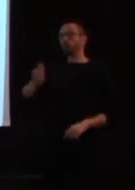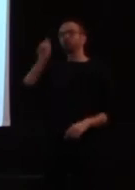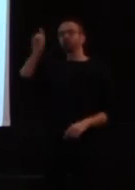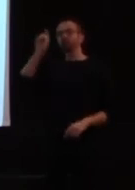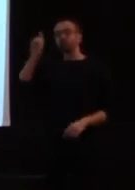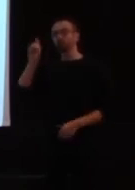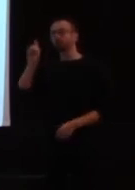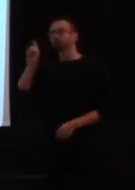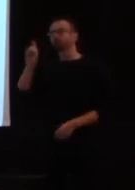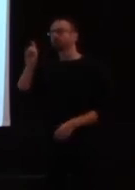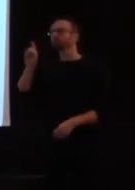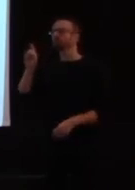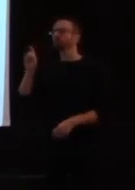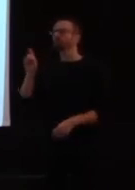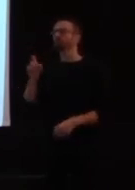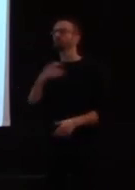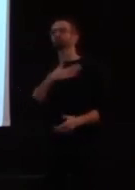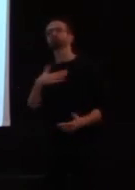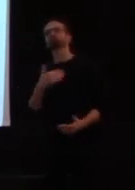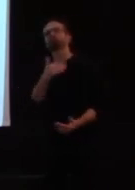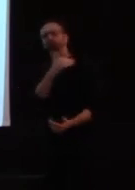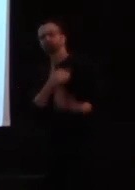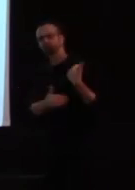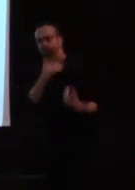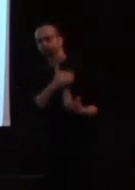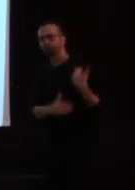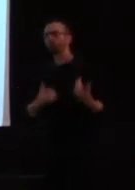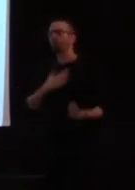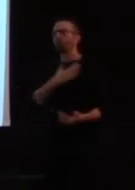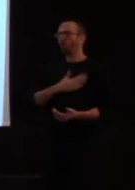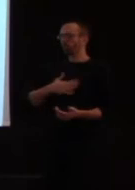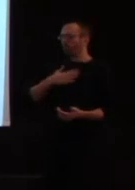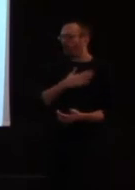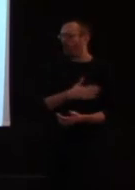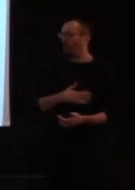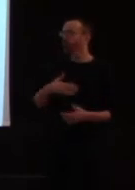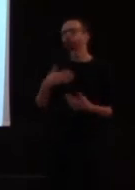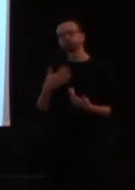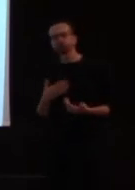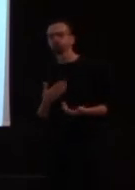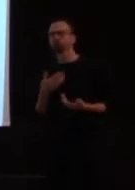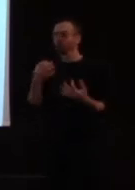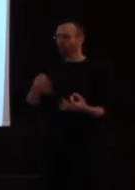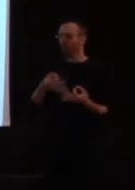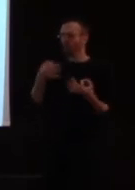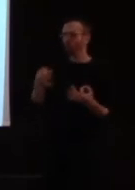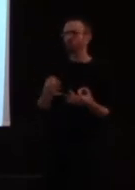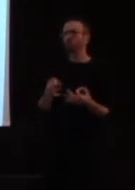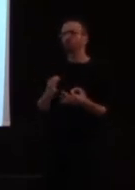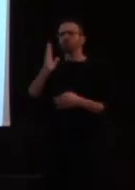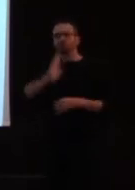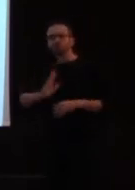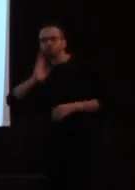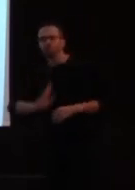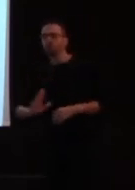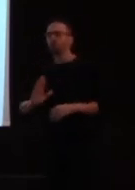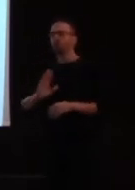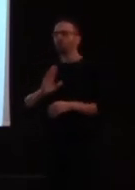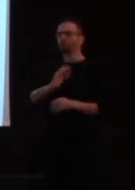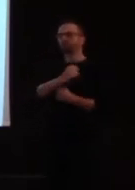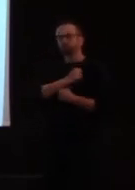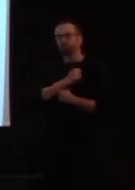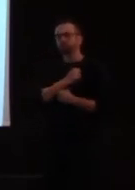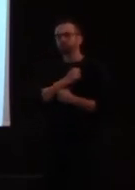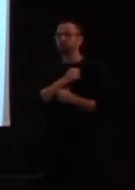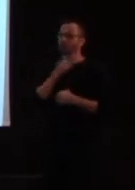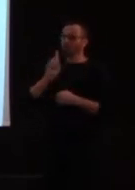queremos que estamos disponibles, amables, somos incondicionales, siempre a punto, los consolamos, los queremos, pero también tenemos